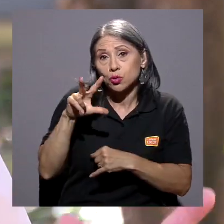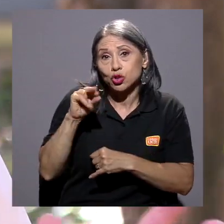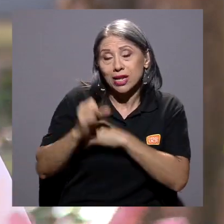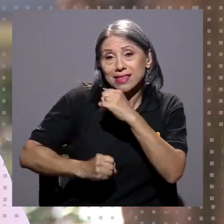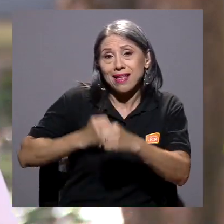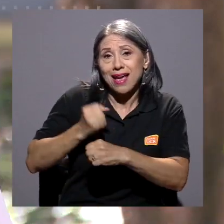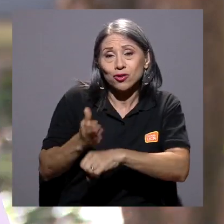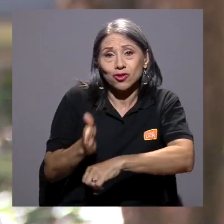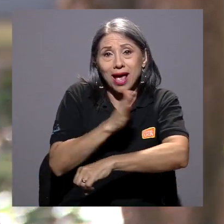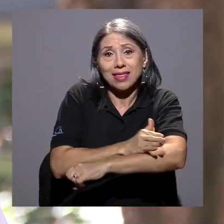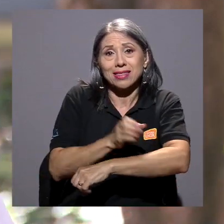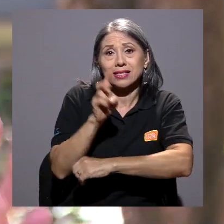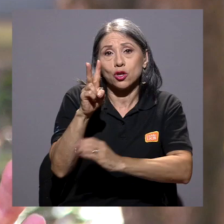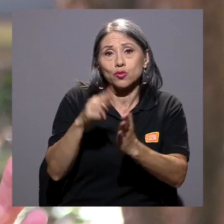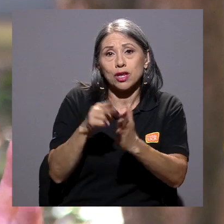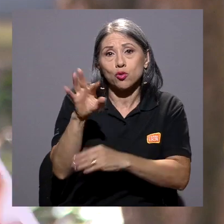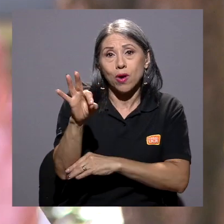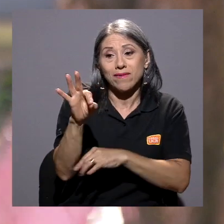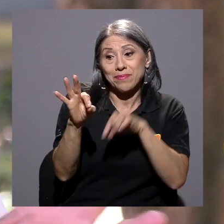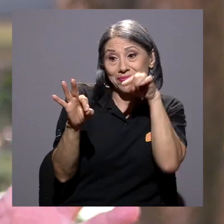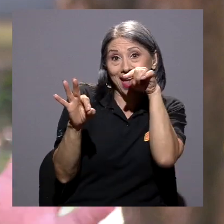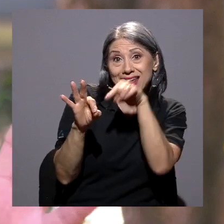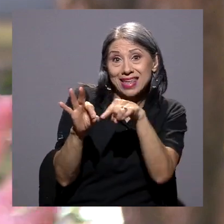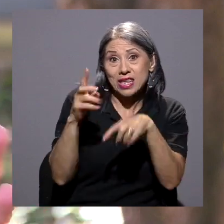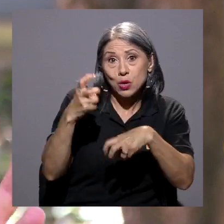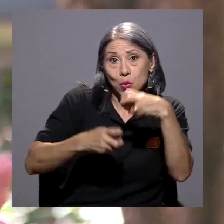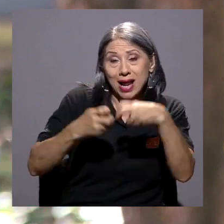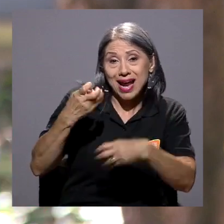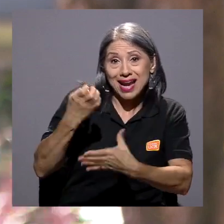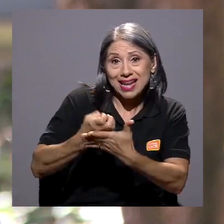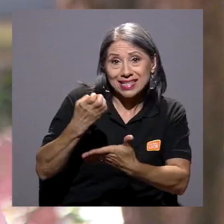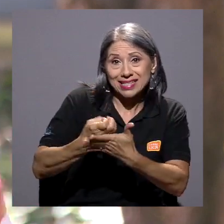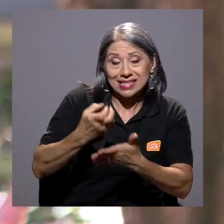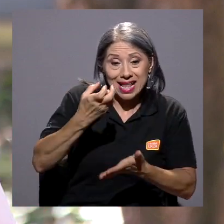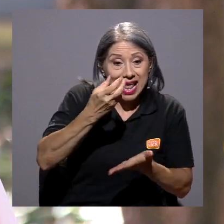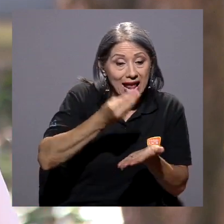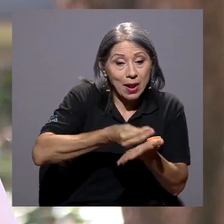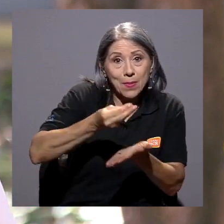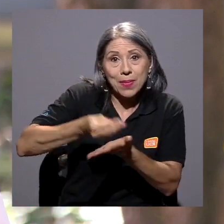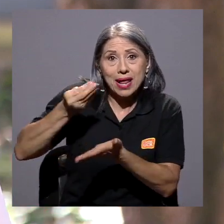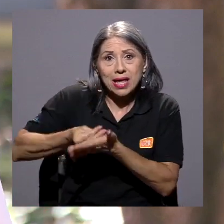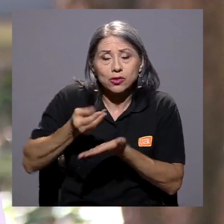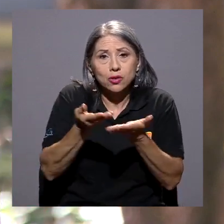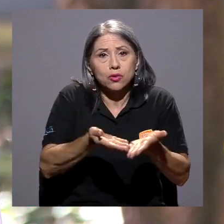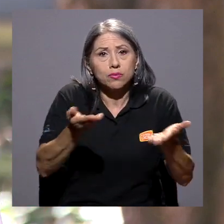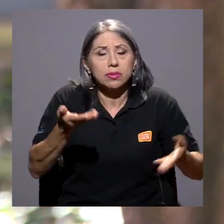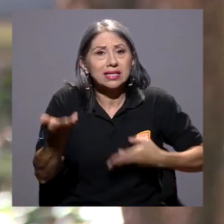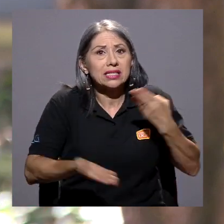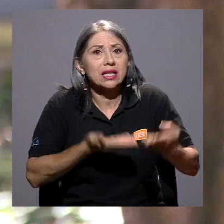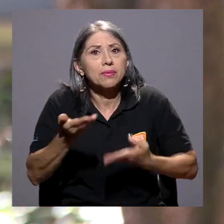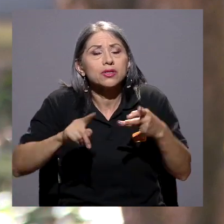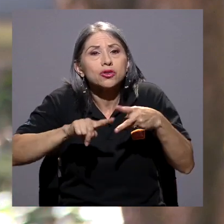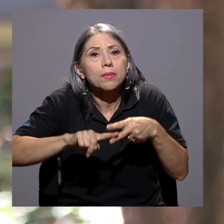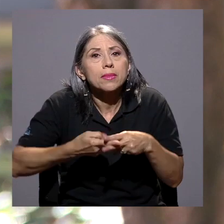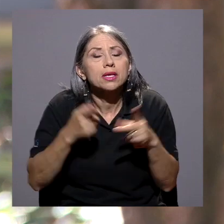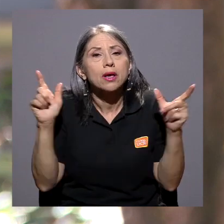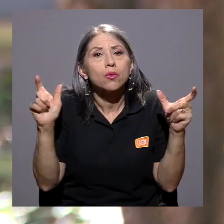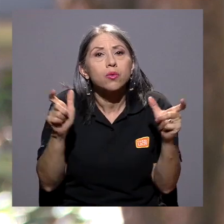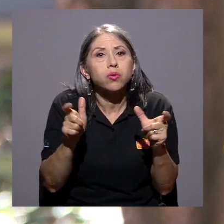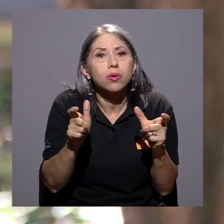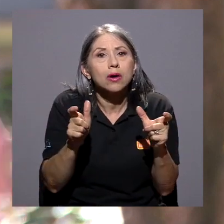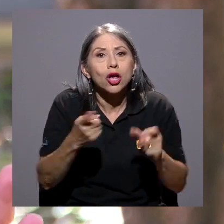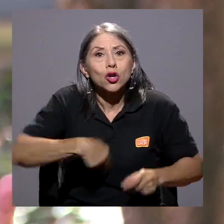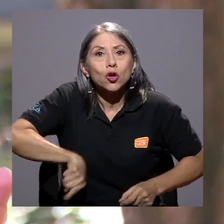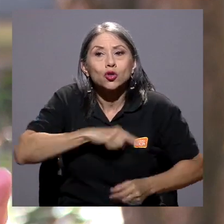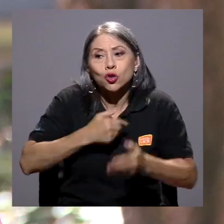del 2009. En el 2009, cuando se da una crisis, el precio de los bienes y servicios empieza a disminuir. Entonces nosotros